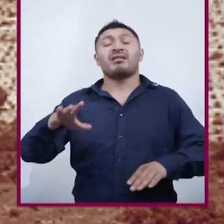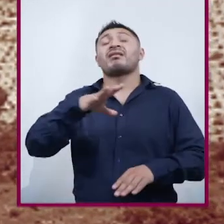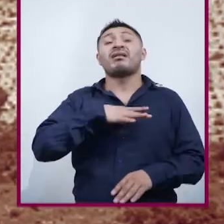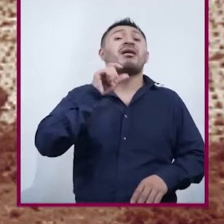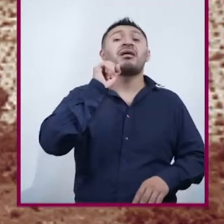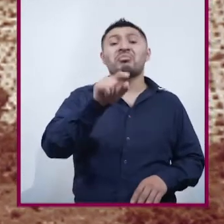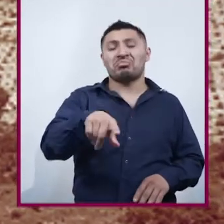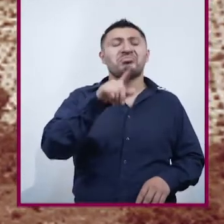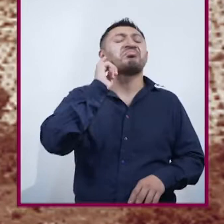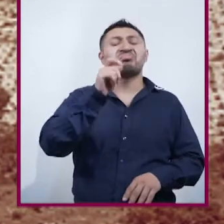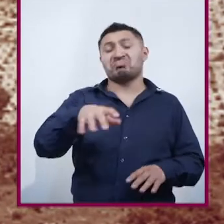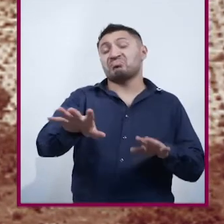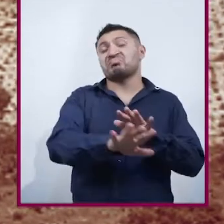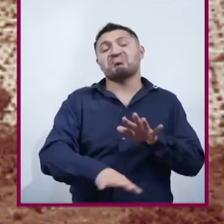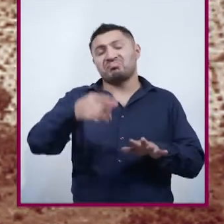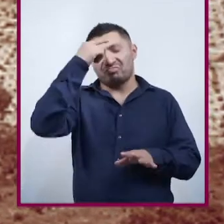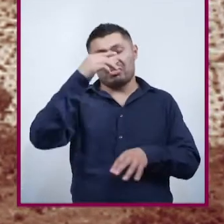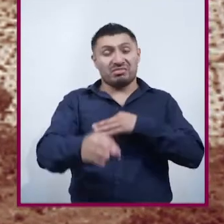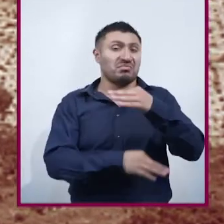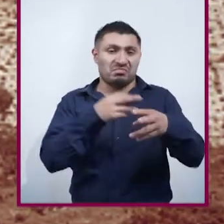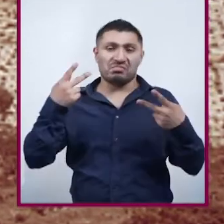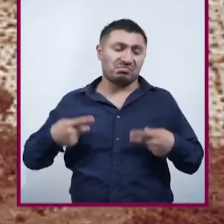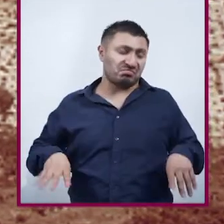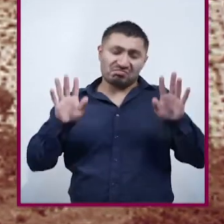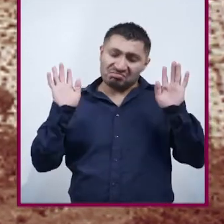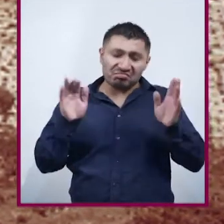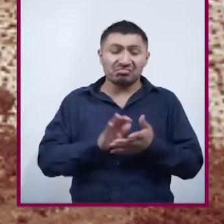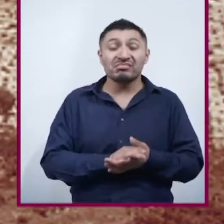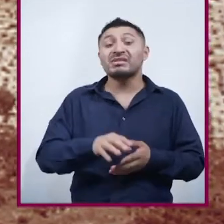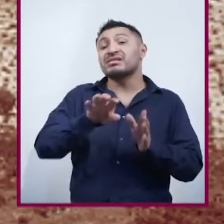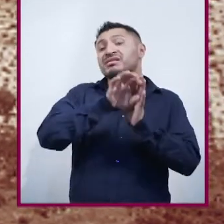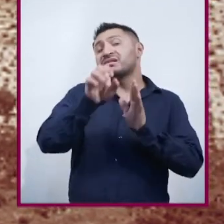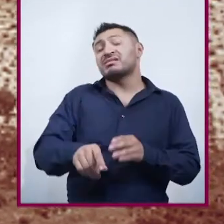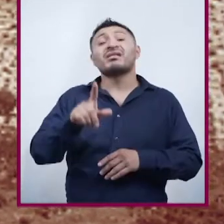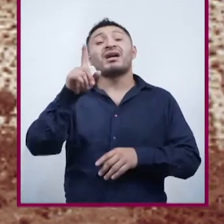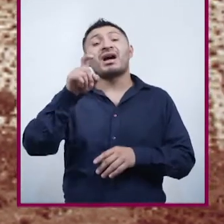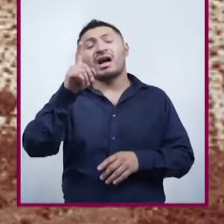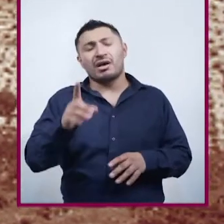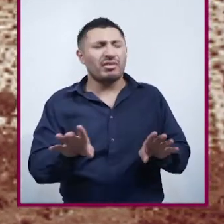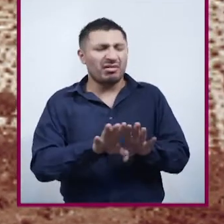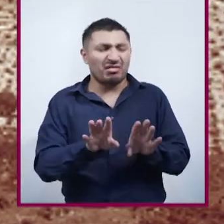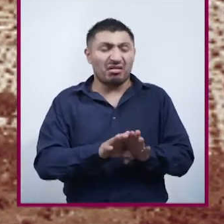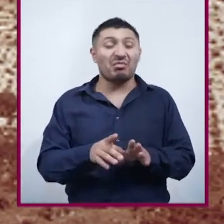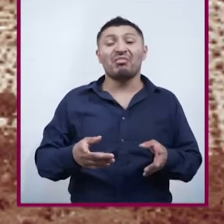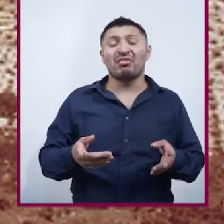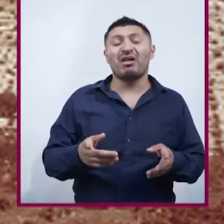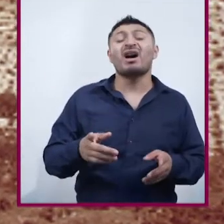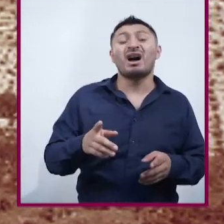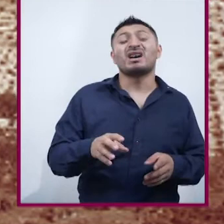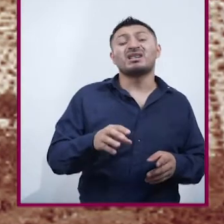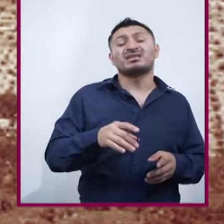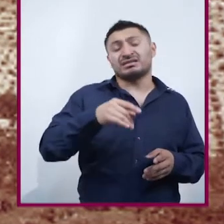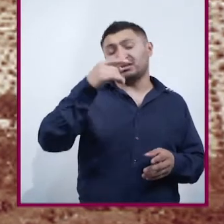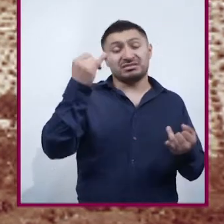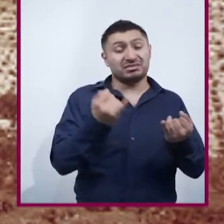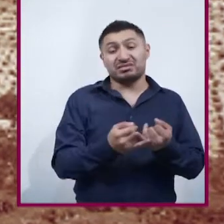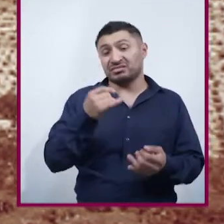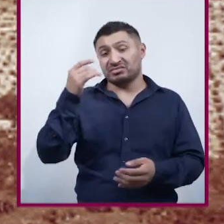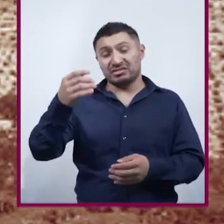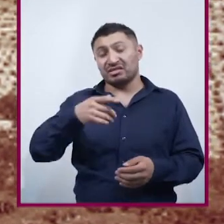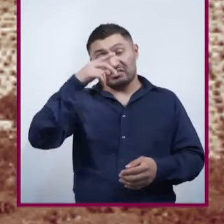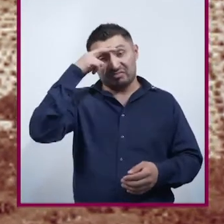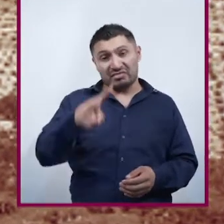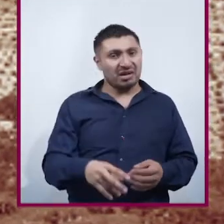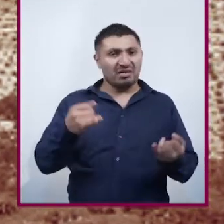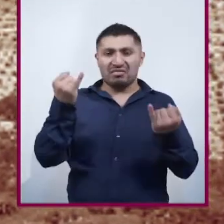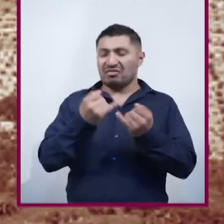componen tienen el mismo significado básico para todas las personas. Por ejemplo, el agua se comprende como un líquido, tanto para un